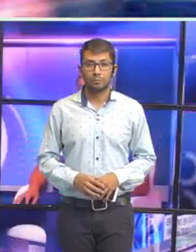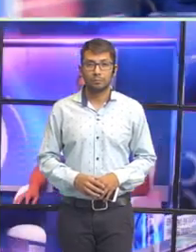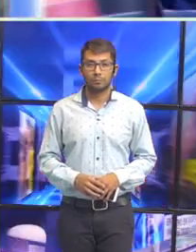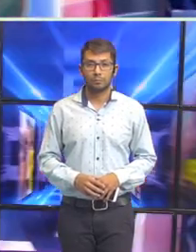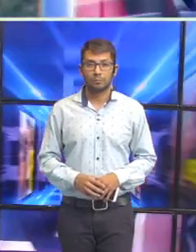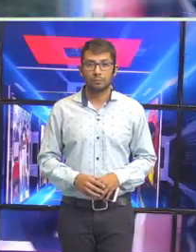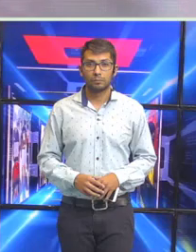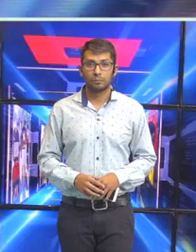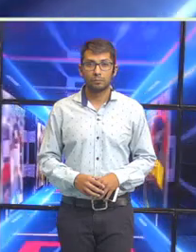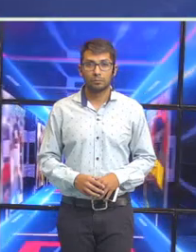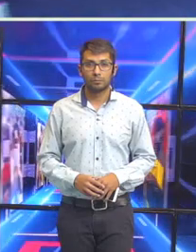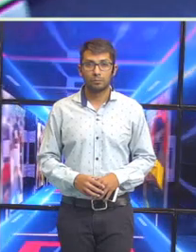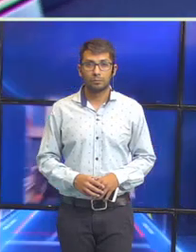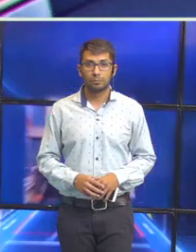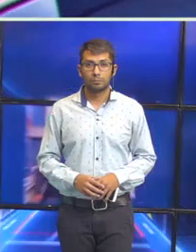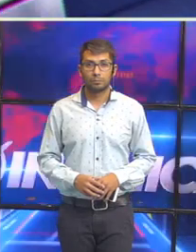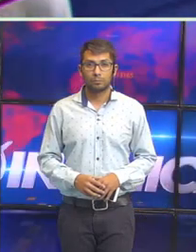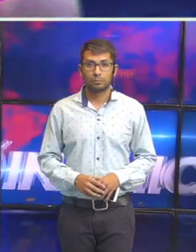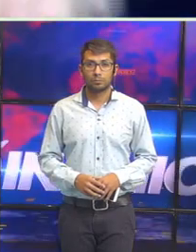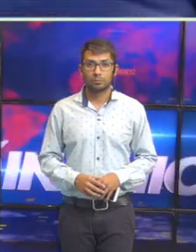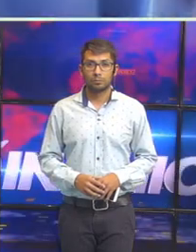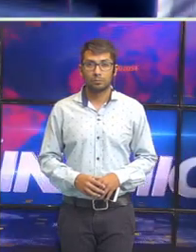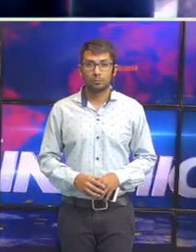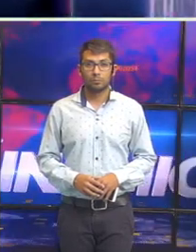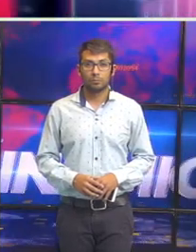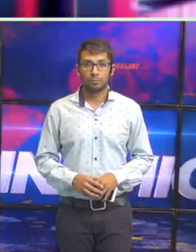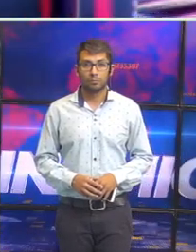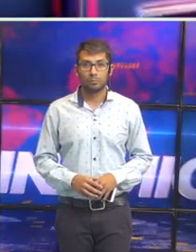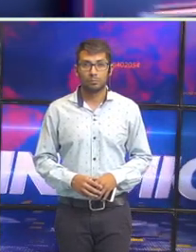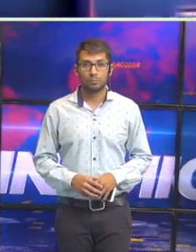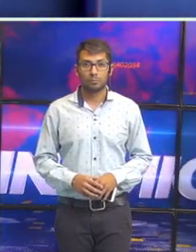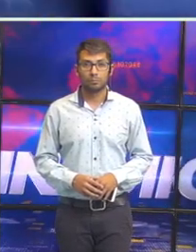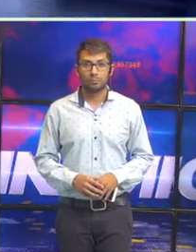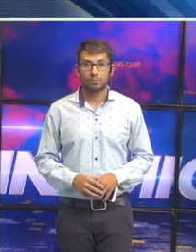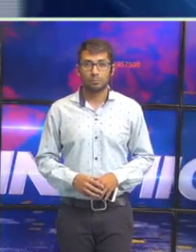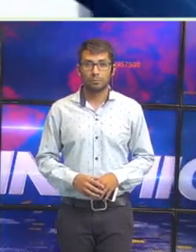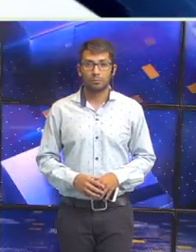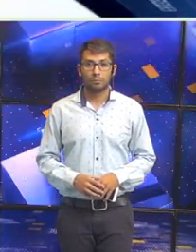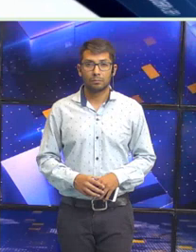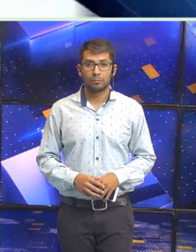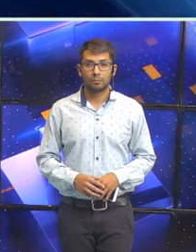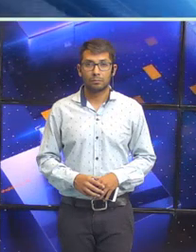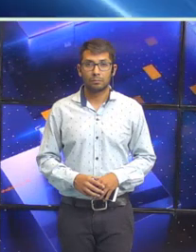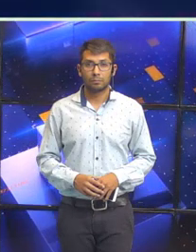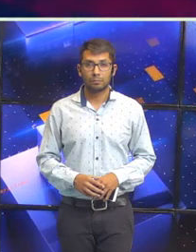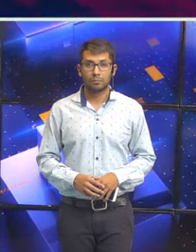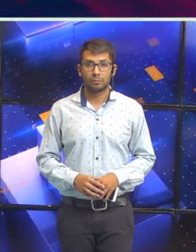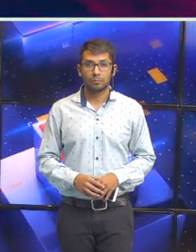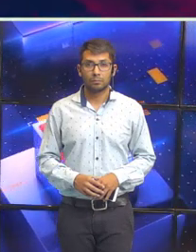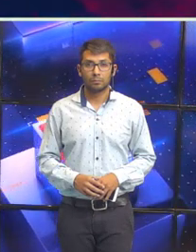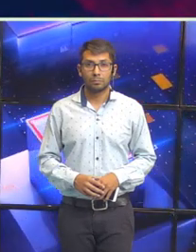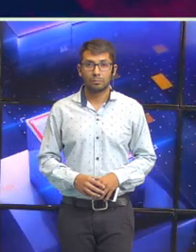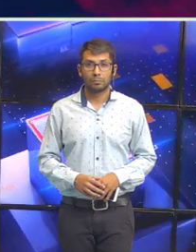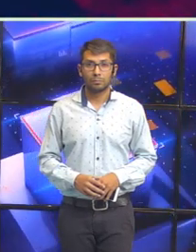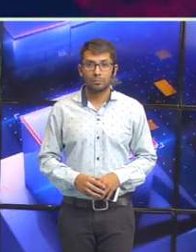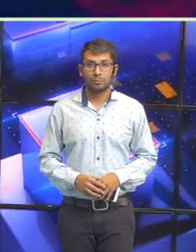menos de eso no se va a poder pagar y Quienes no hayan acordado nada bueno van a van a pararse en este decreto y